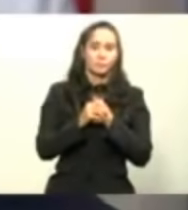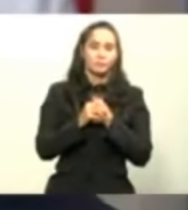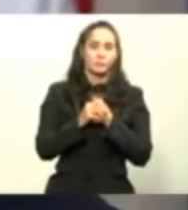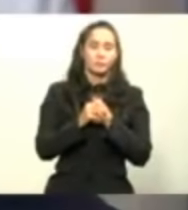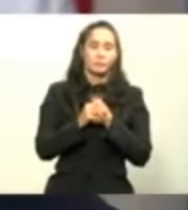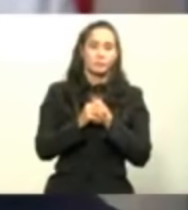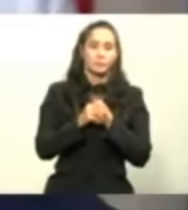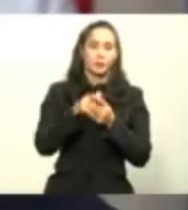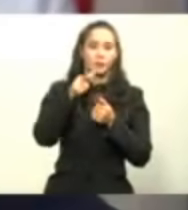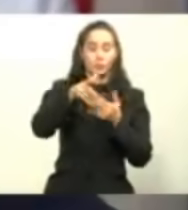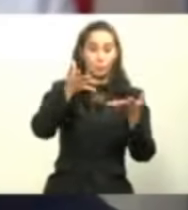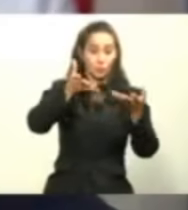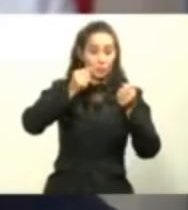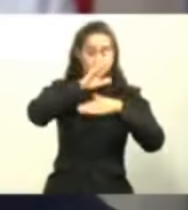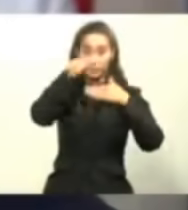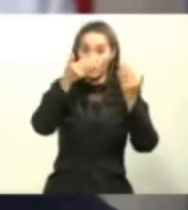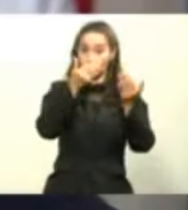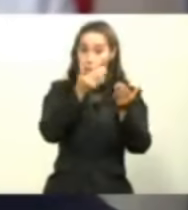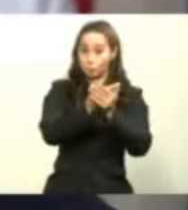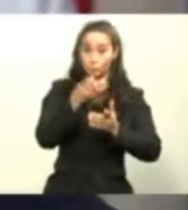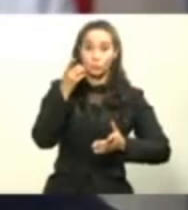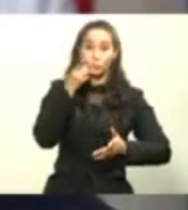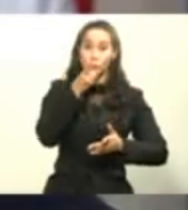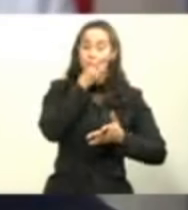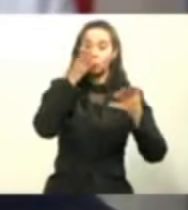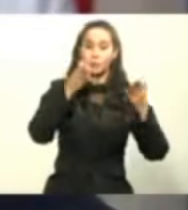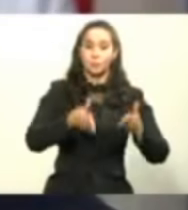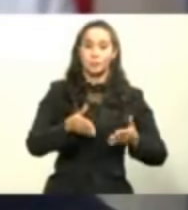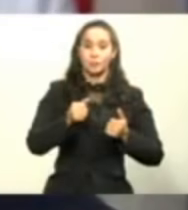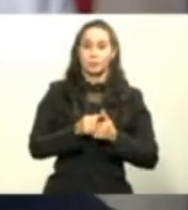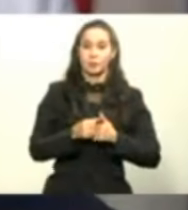Y eso lo quiero decir a toda la población dominicana.